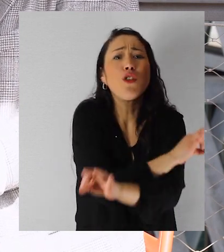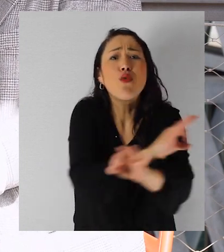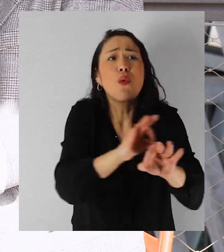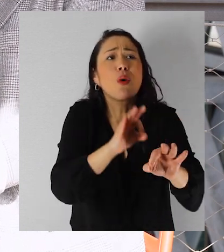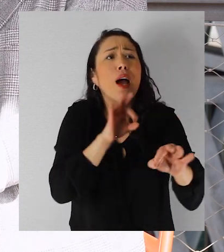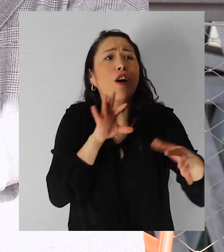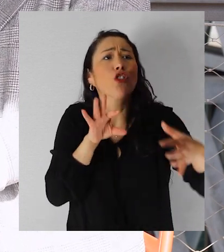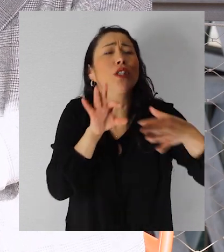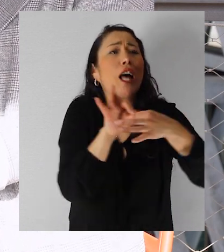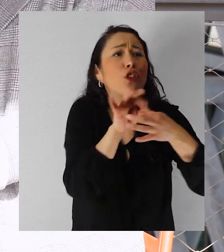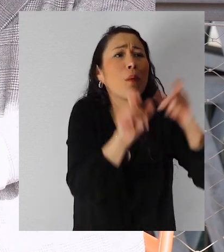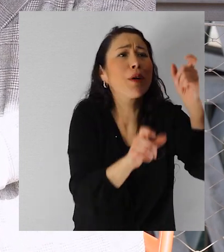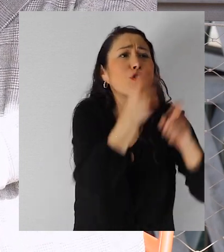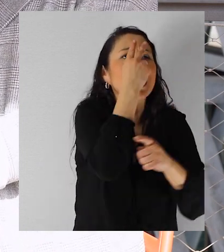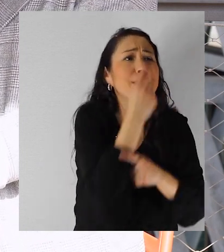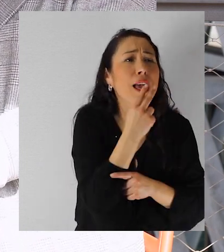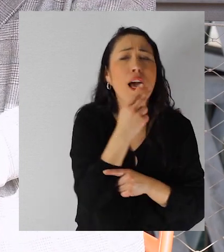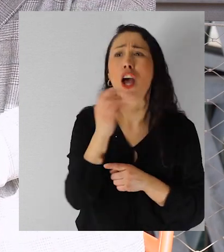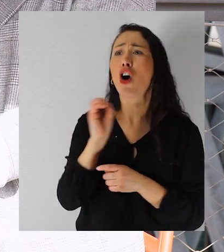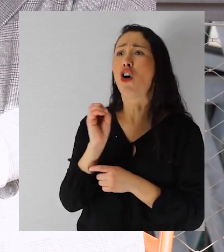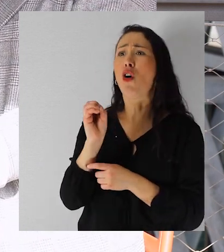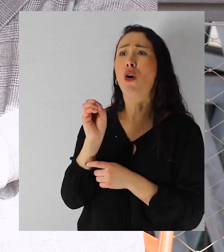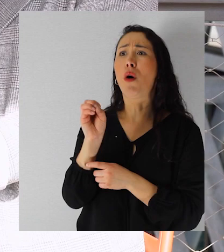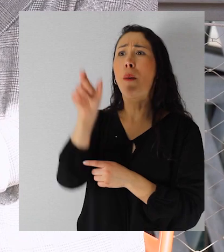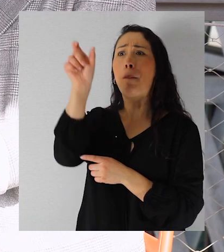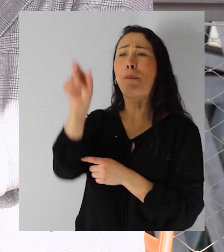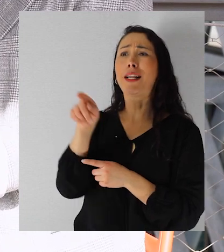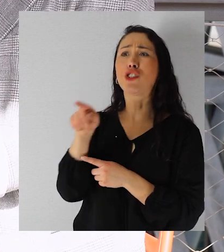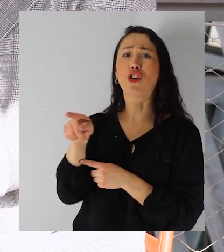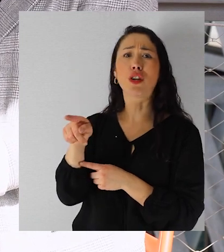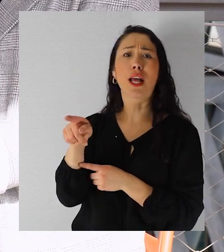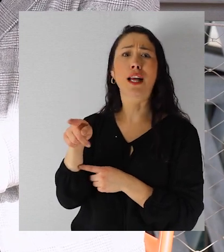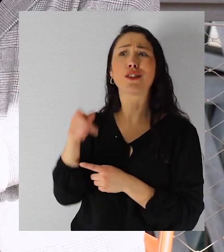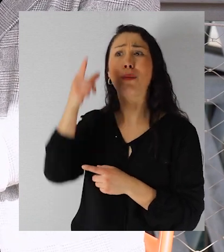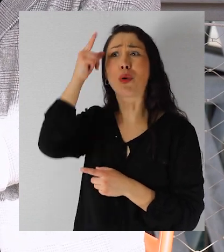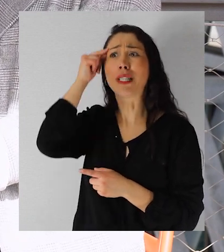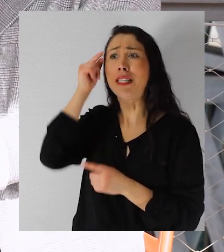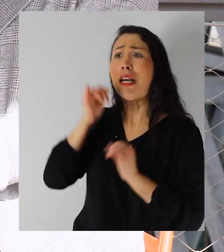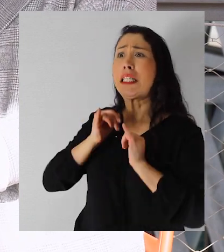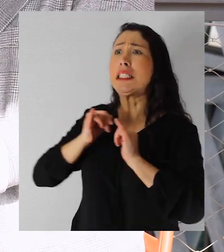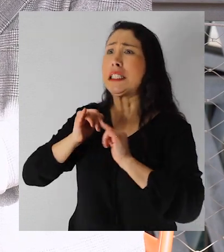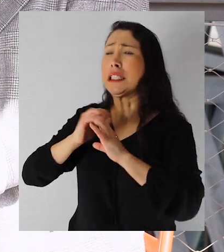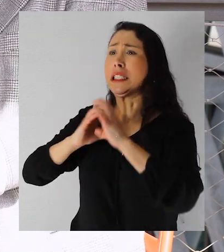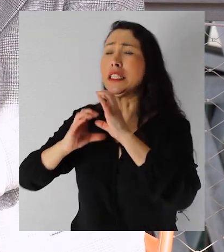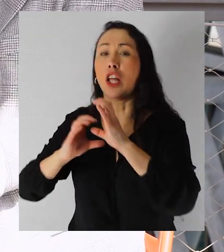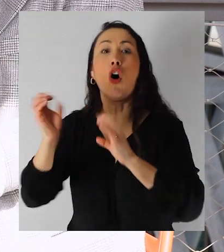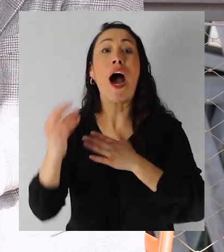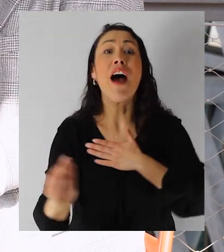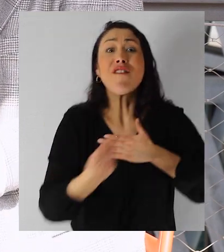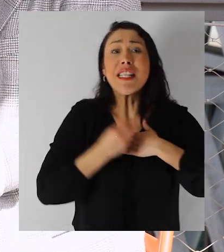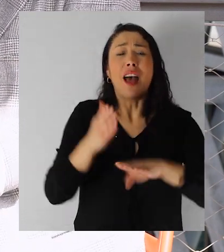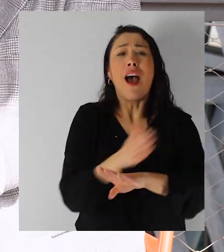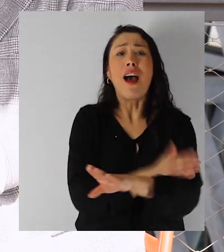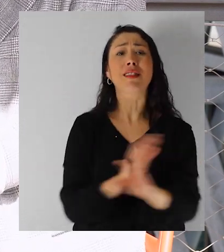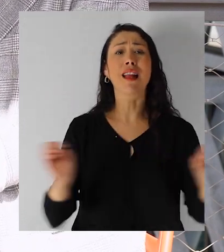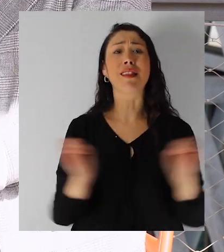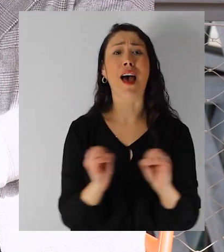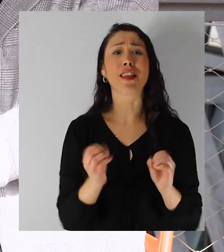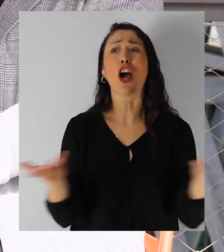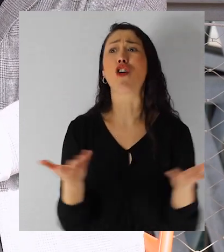con una persona ciega? O no sé cómo decirle si es una persona, por ejemplo, con una discapacidad cognitiva. O no me avisaron que venía, es como,